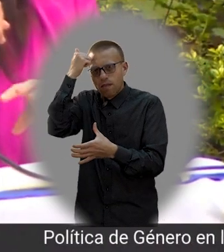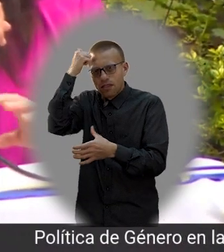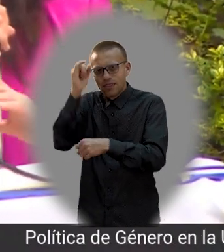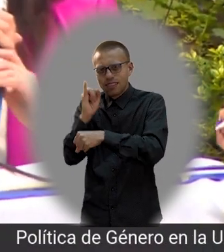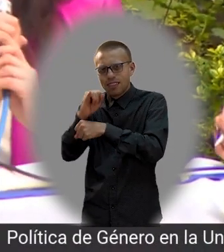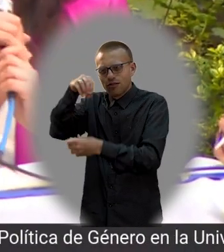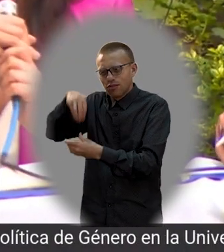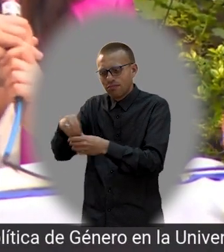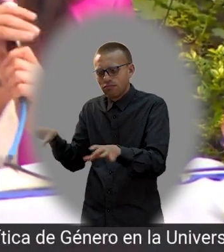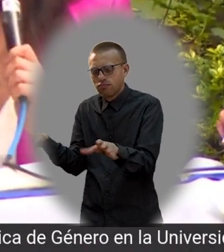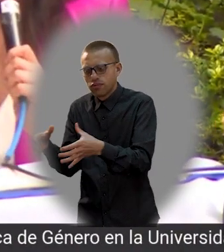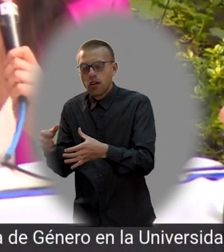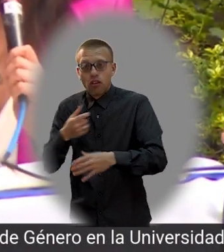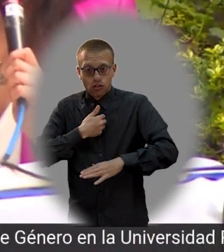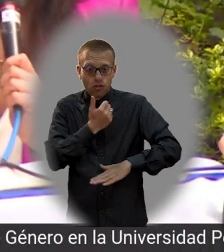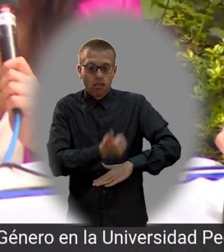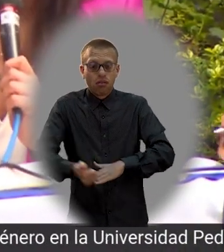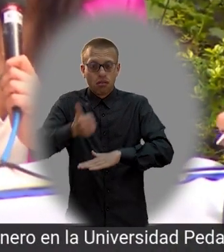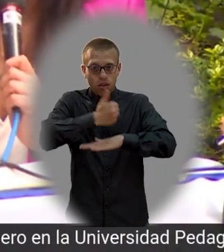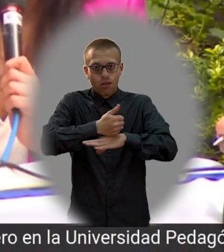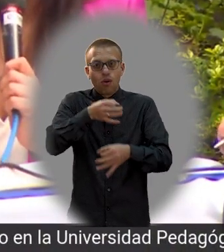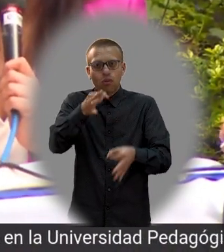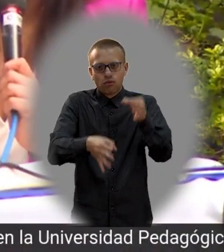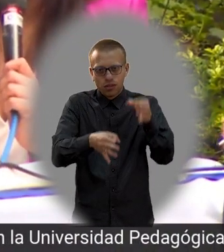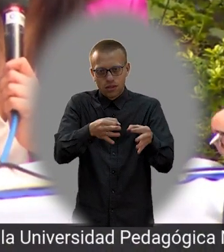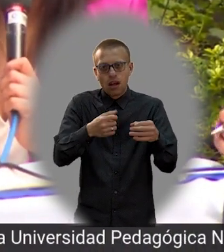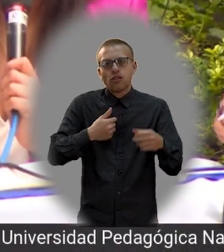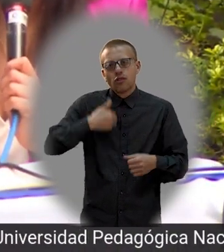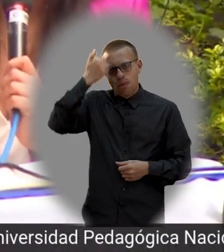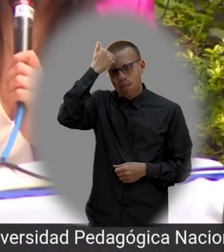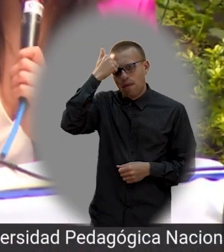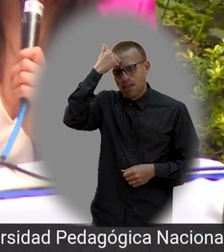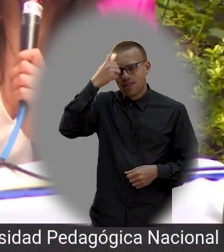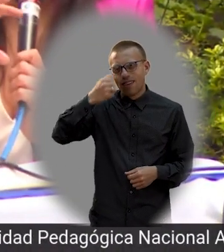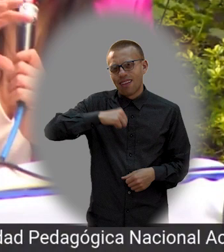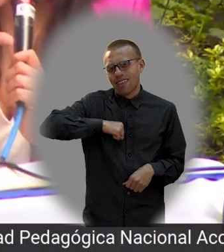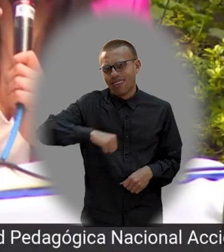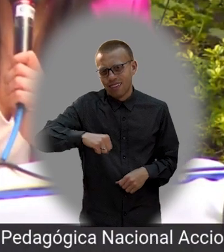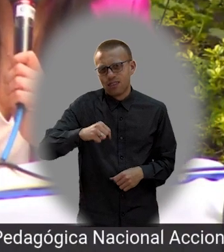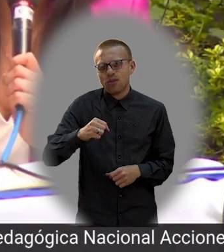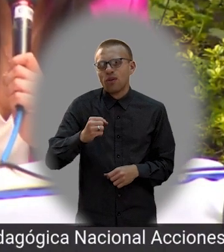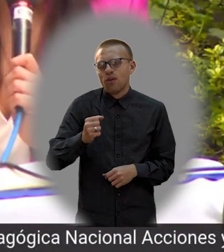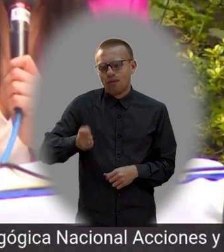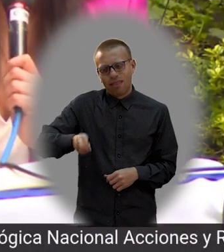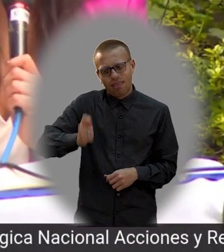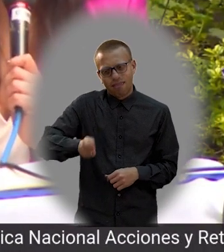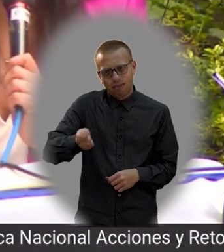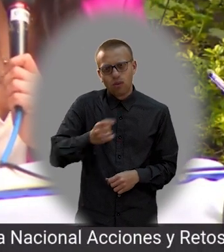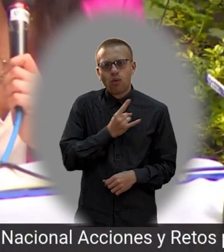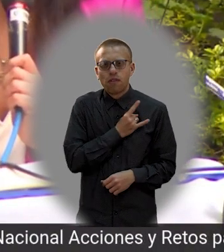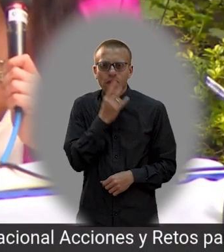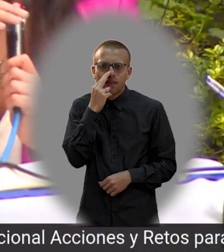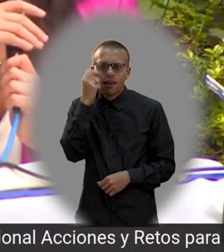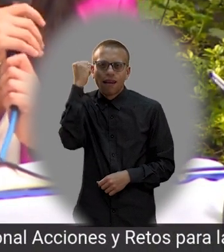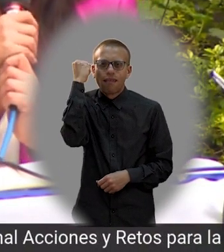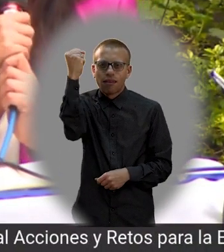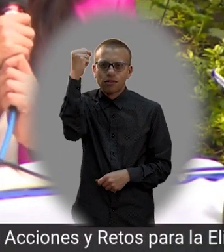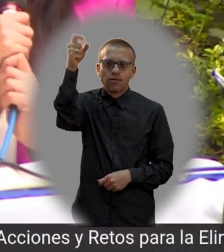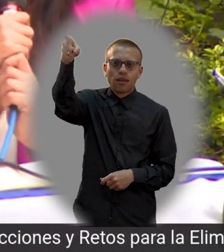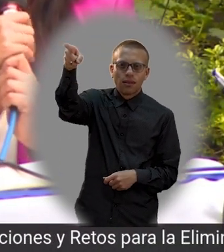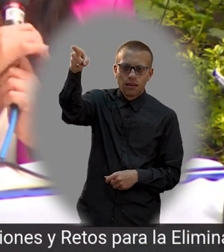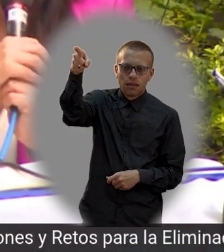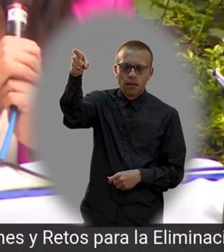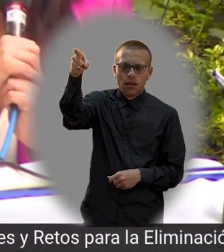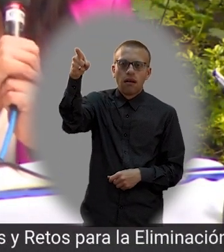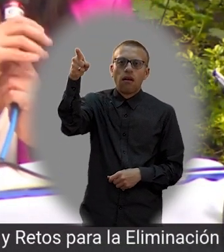de ser directora de justicia, soy profesora de Derecho de la Universidad Nacional y con estudiantes